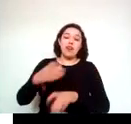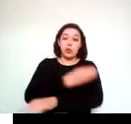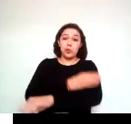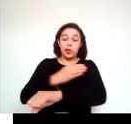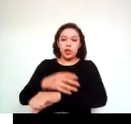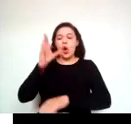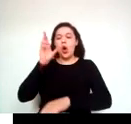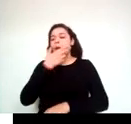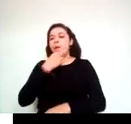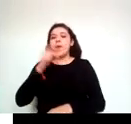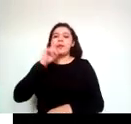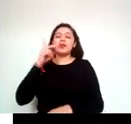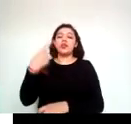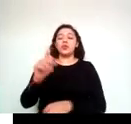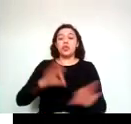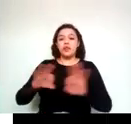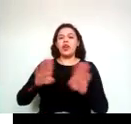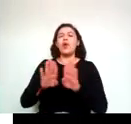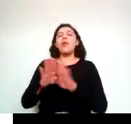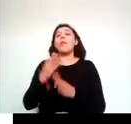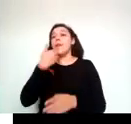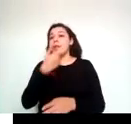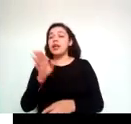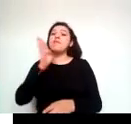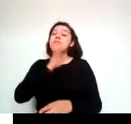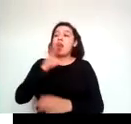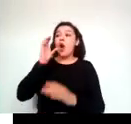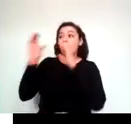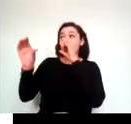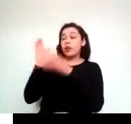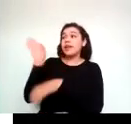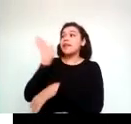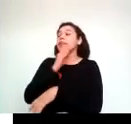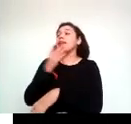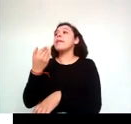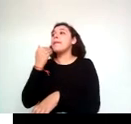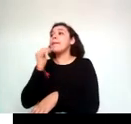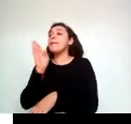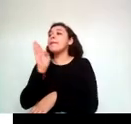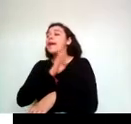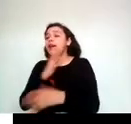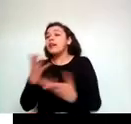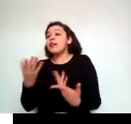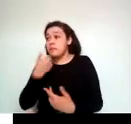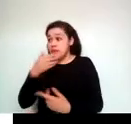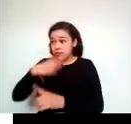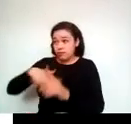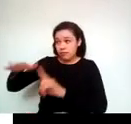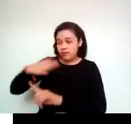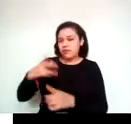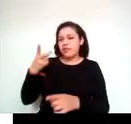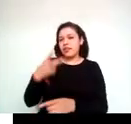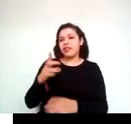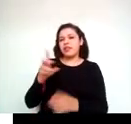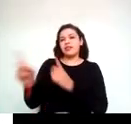ver con el desempeño de sus funciones y que también se puede comunicar con los demás, cómo está su ambiente. A eso se refiere también las relaciones en el